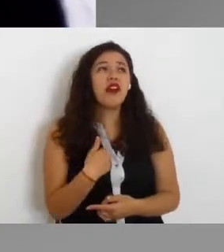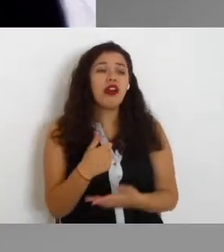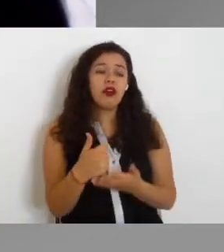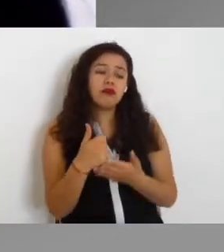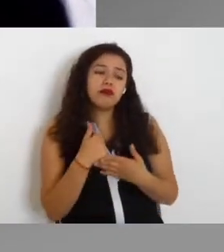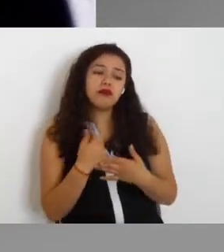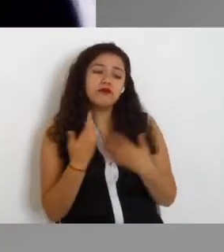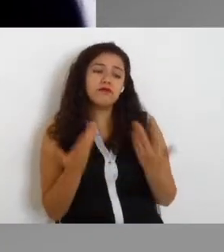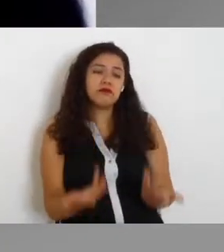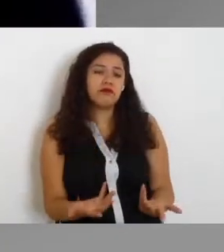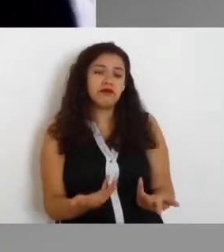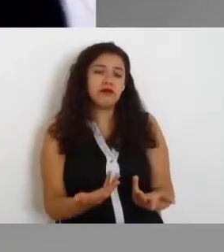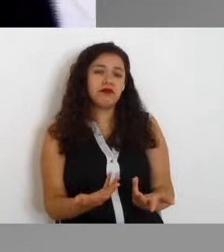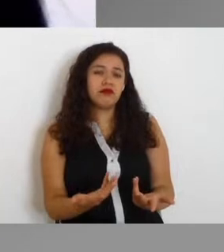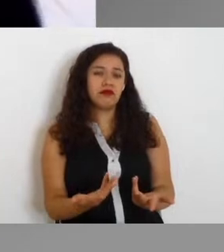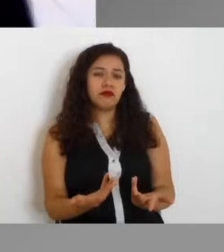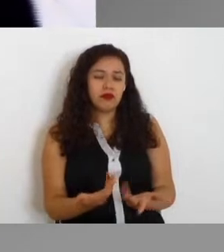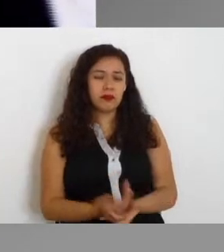que la persona